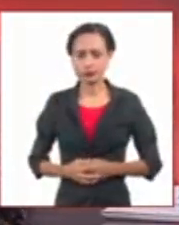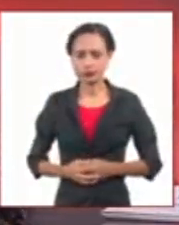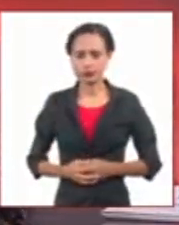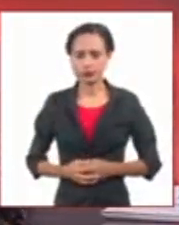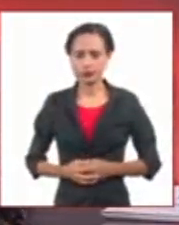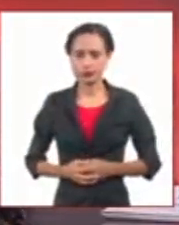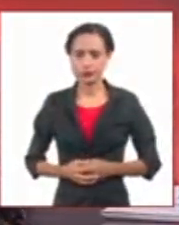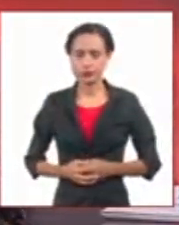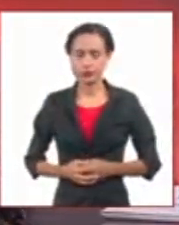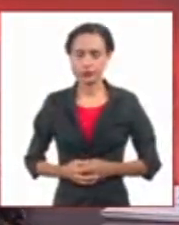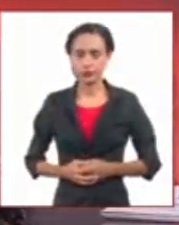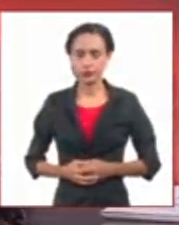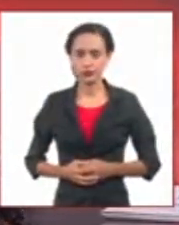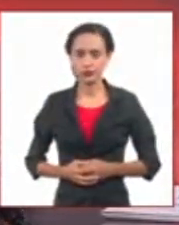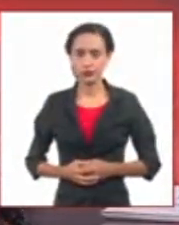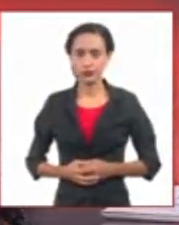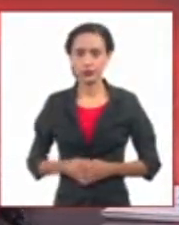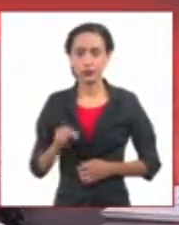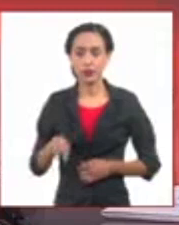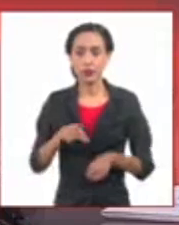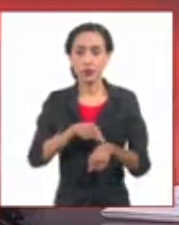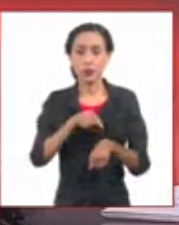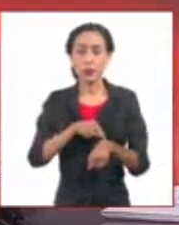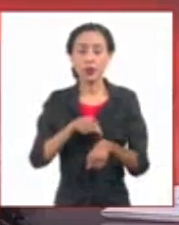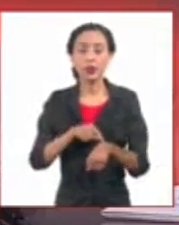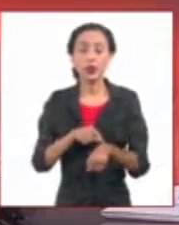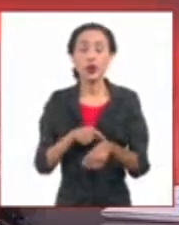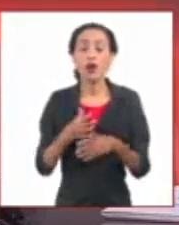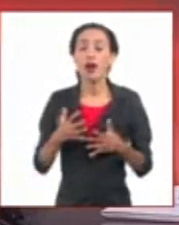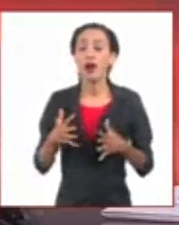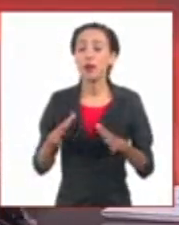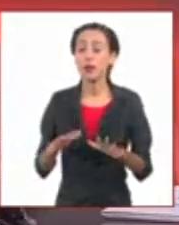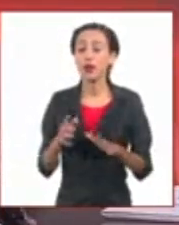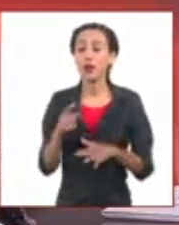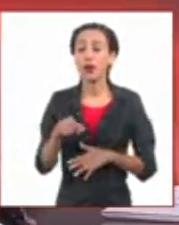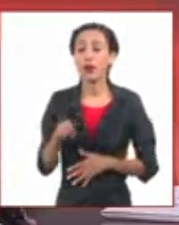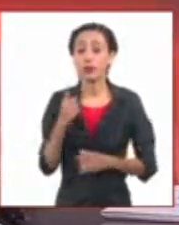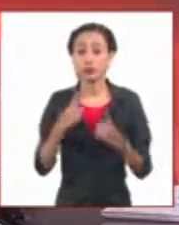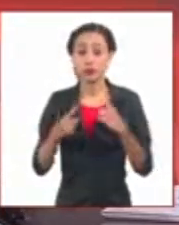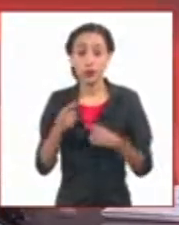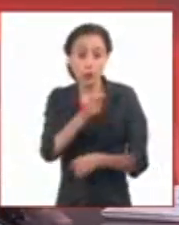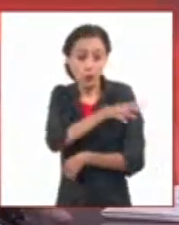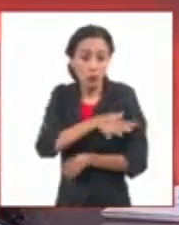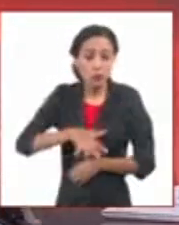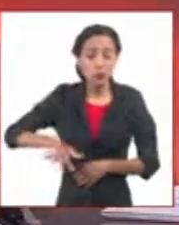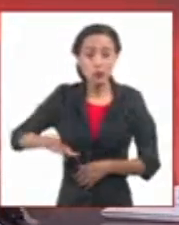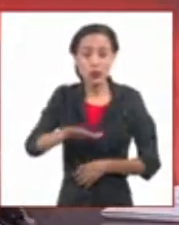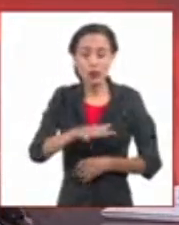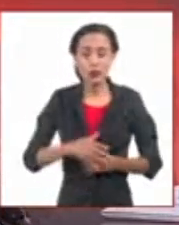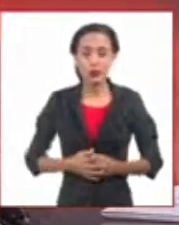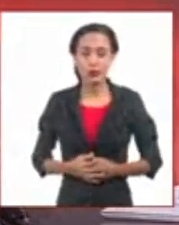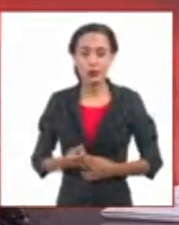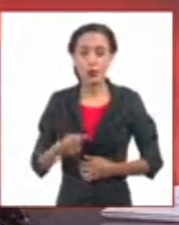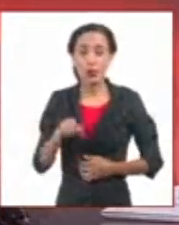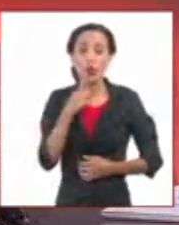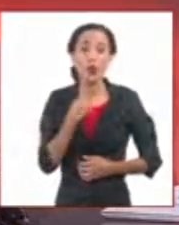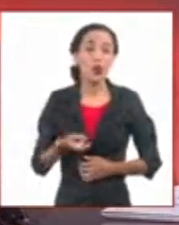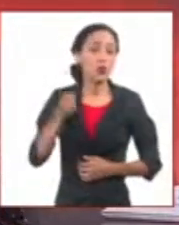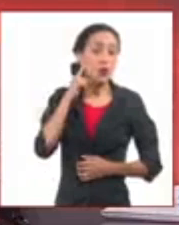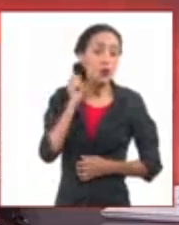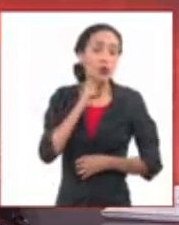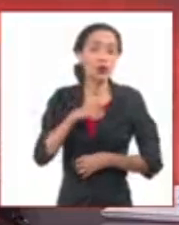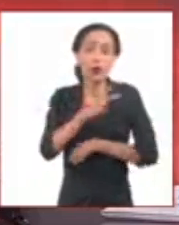a un momento en el que al menos hay una postura pública o sea cuando escuchamos a países como